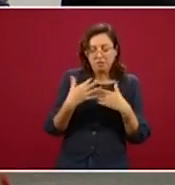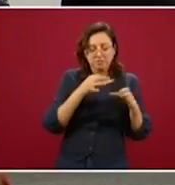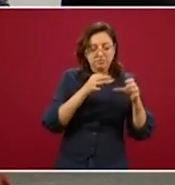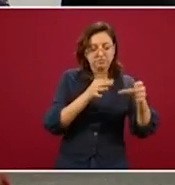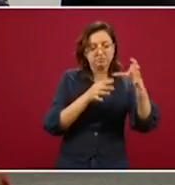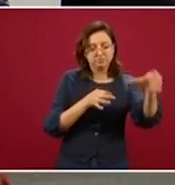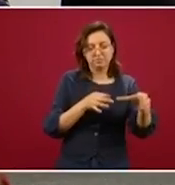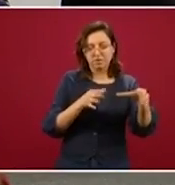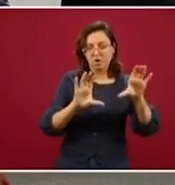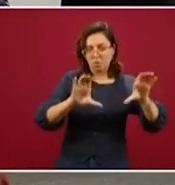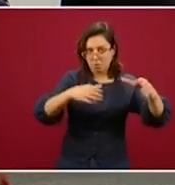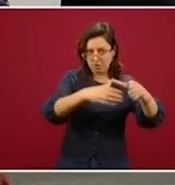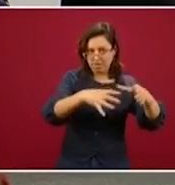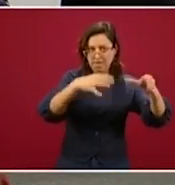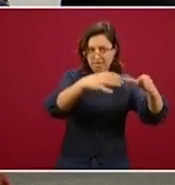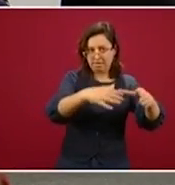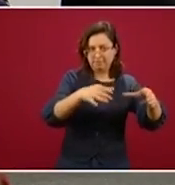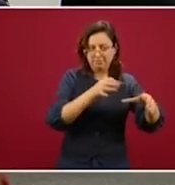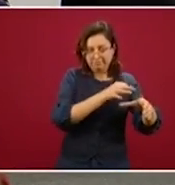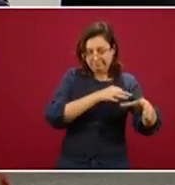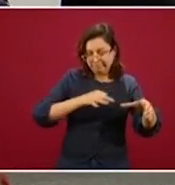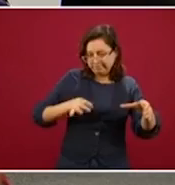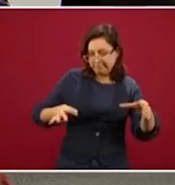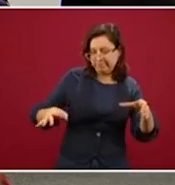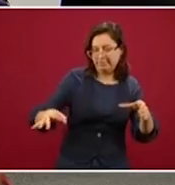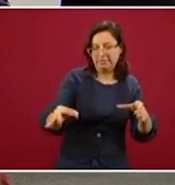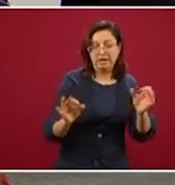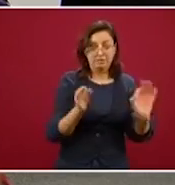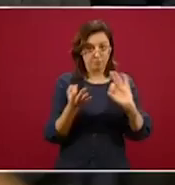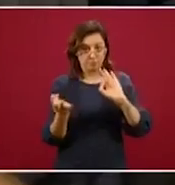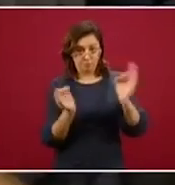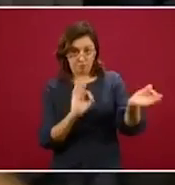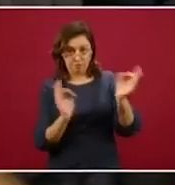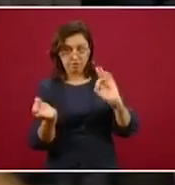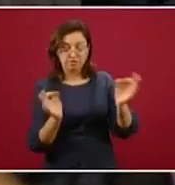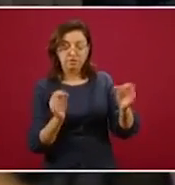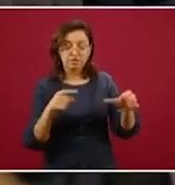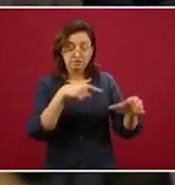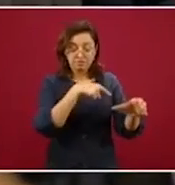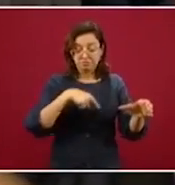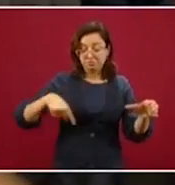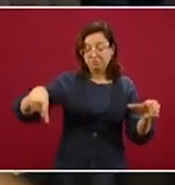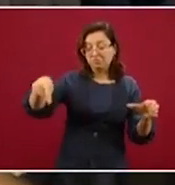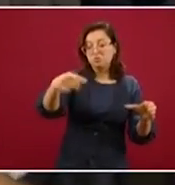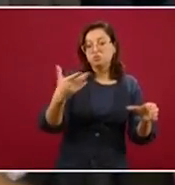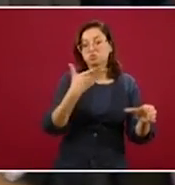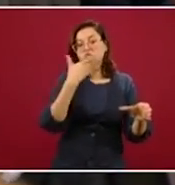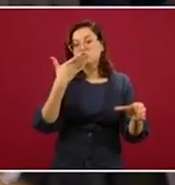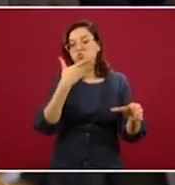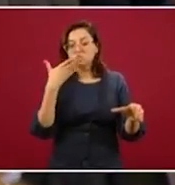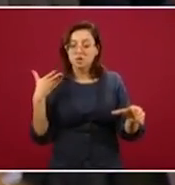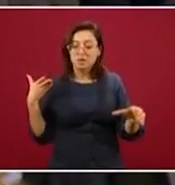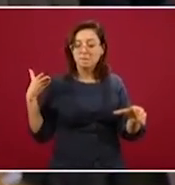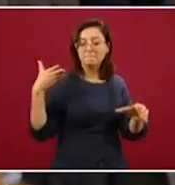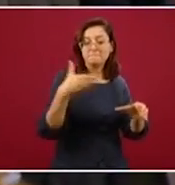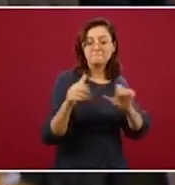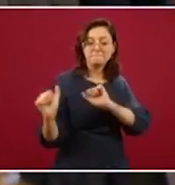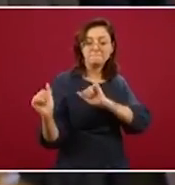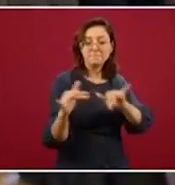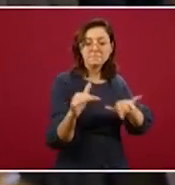hay muchas localidades en los municipios, así